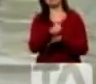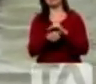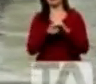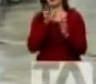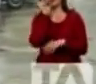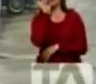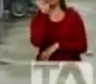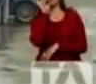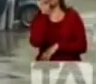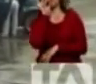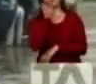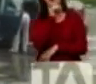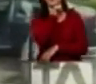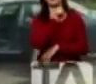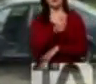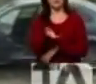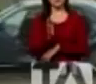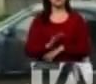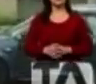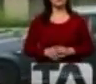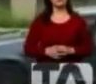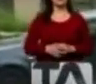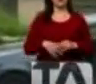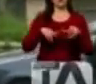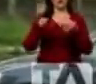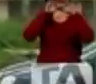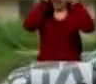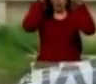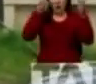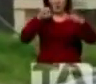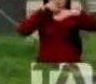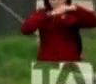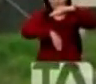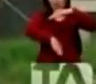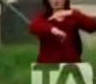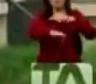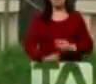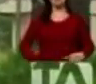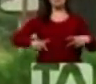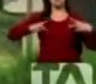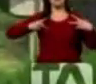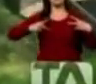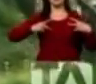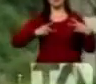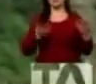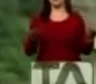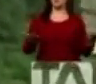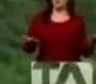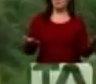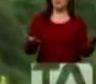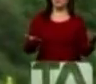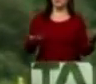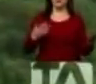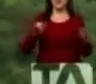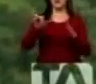o van a fumar ahí los delincuentes. Y también hay unas cuevas, ¿no?, donde también hacen sus viviendas. Hay algo clandestino que realmente eso ya se